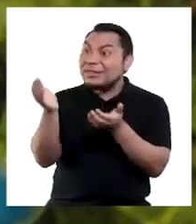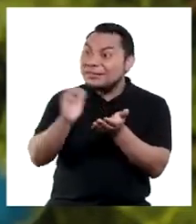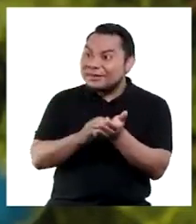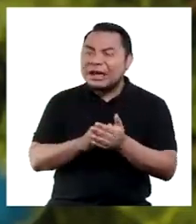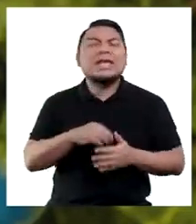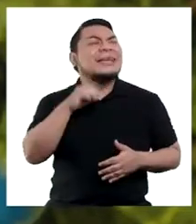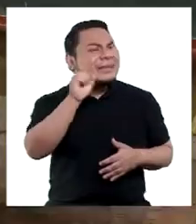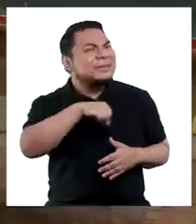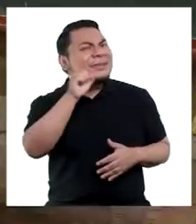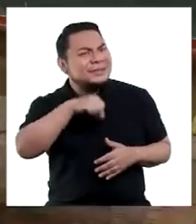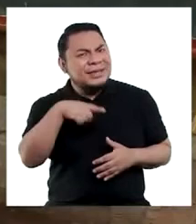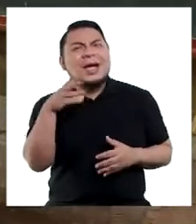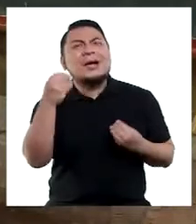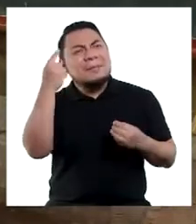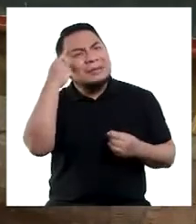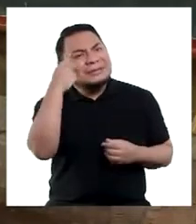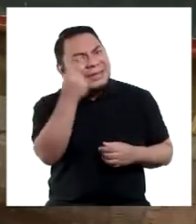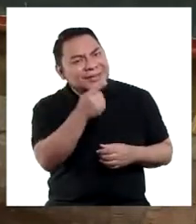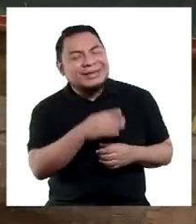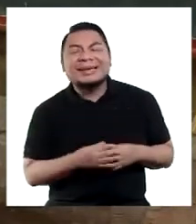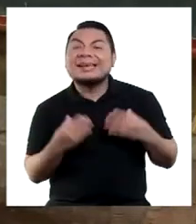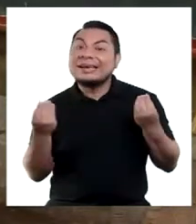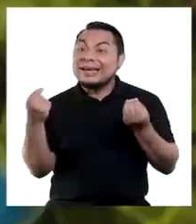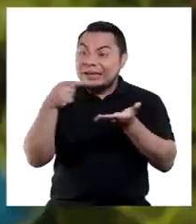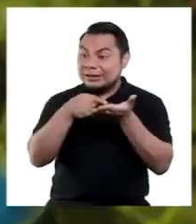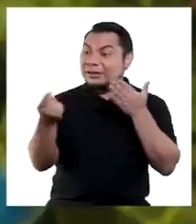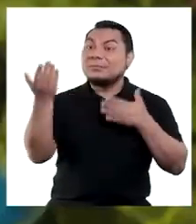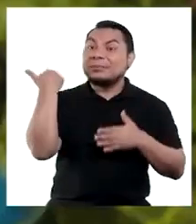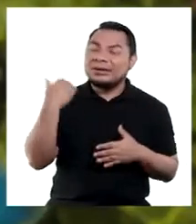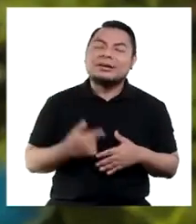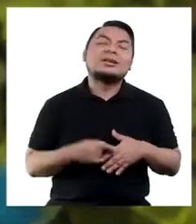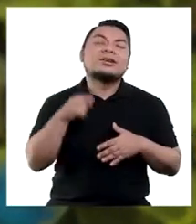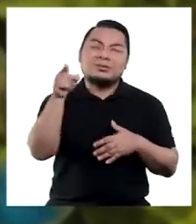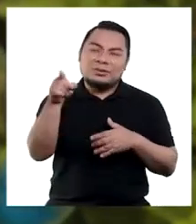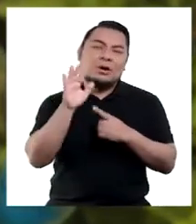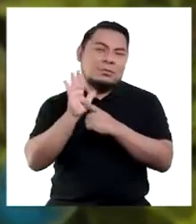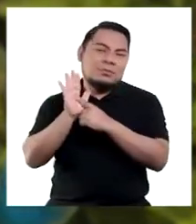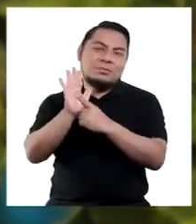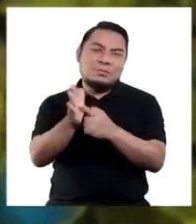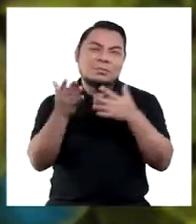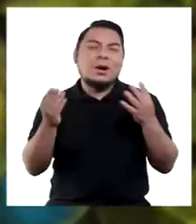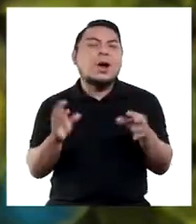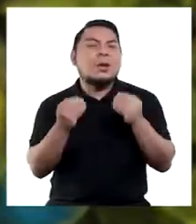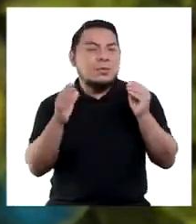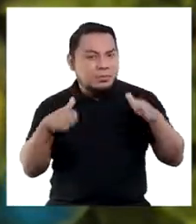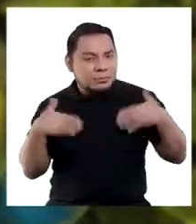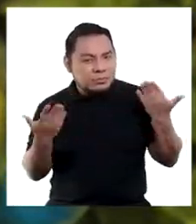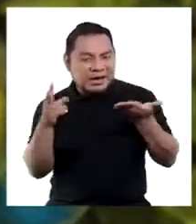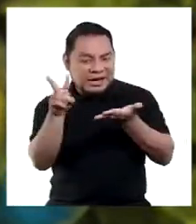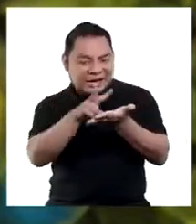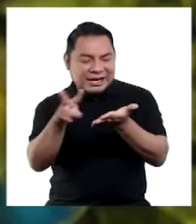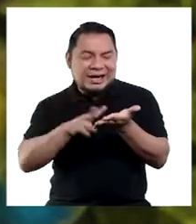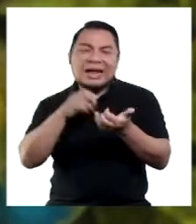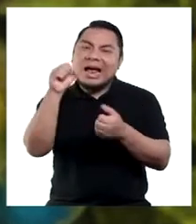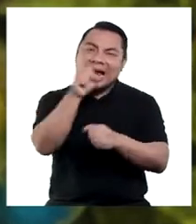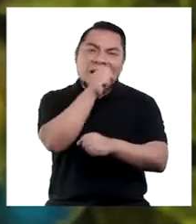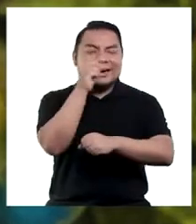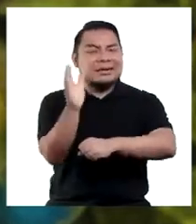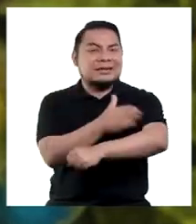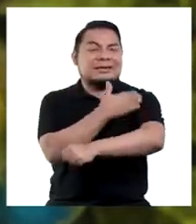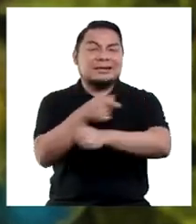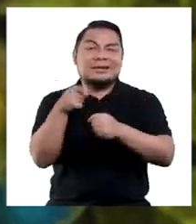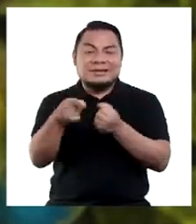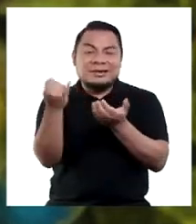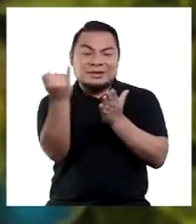leerla juntas y martina como teniendo este es que la semana pasada nos mostraste como podemos leer